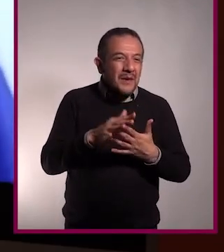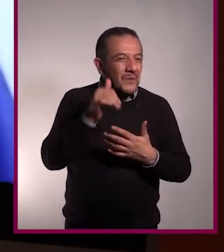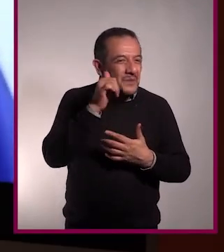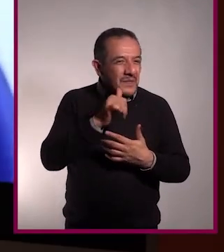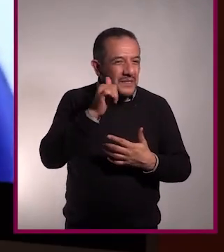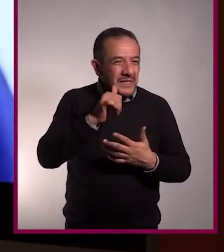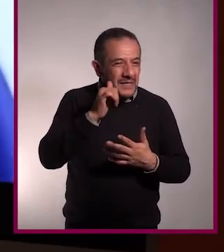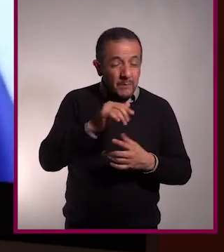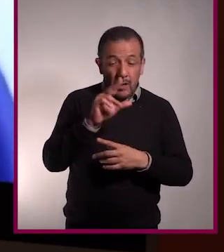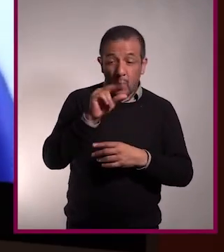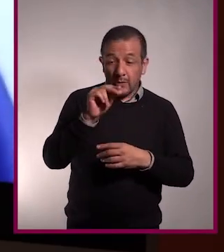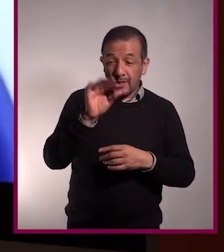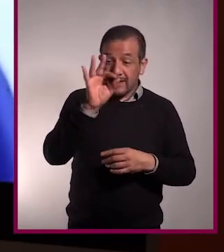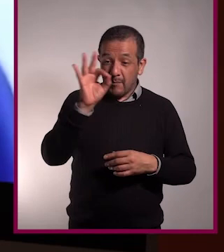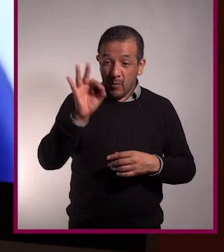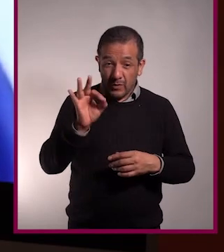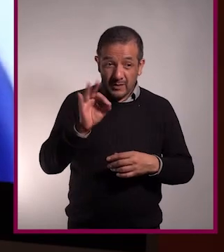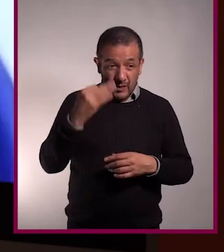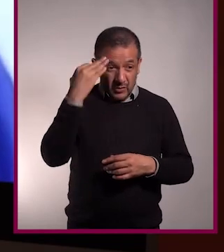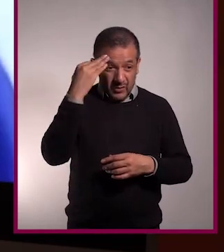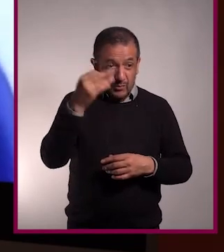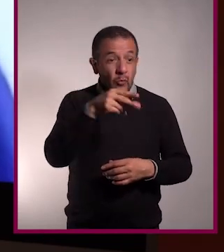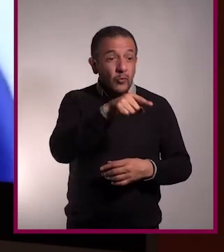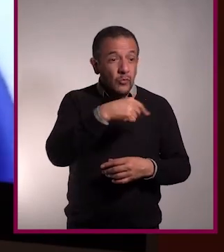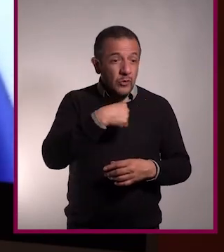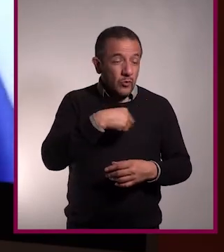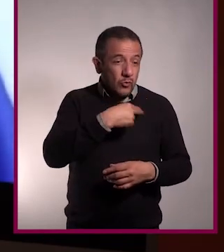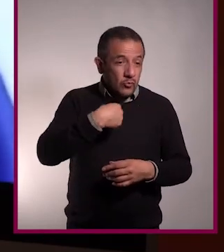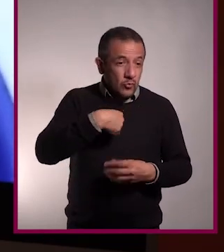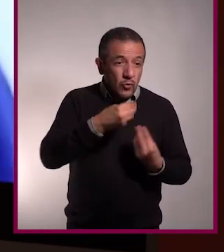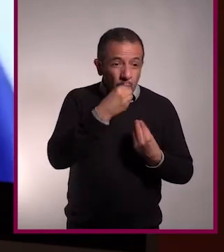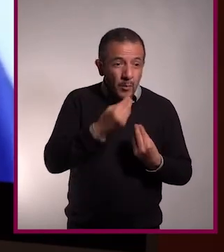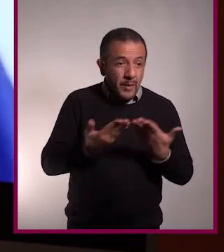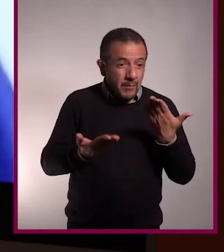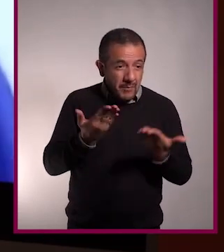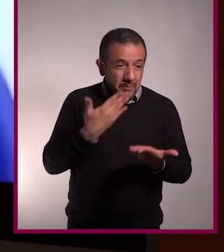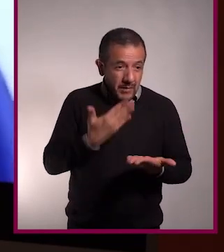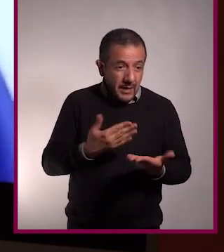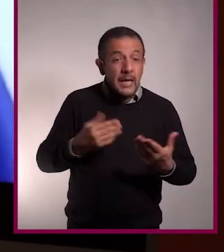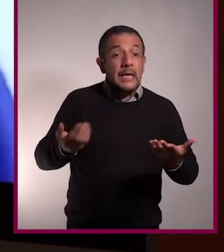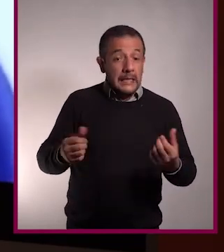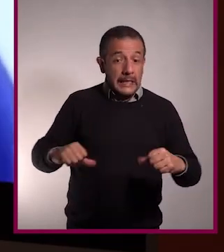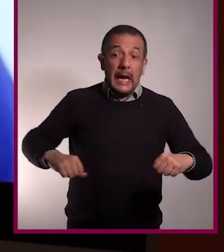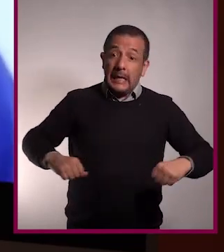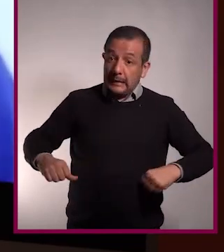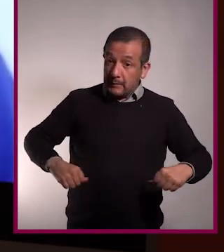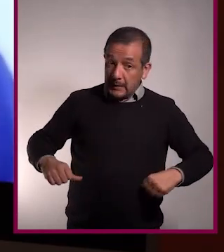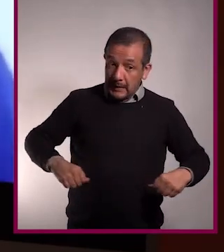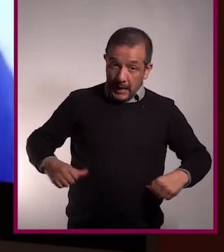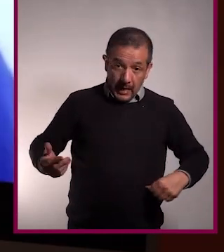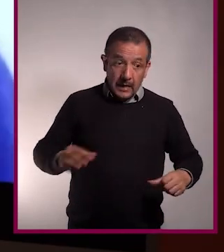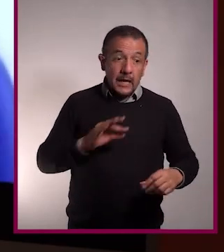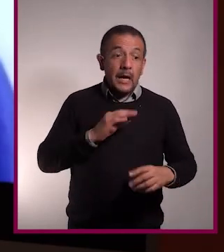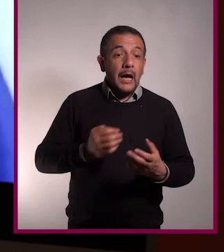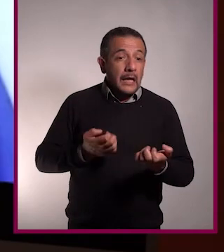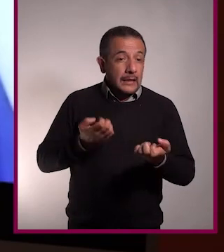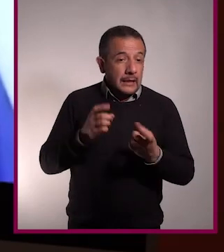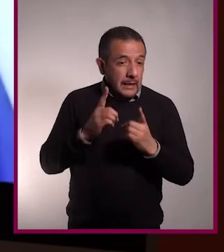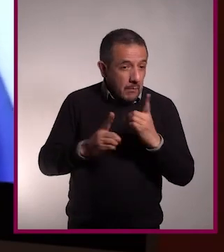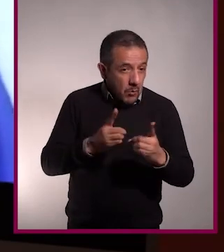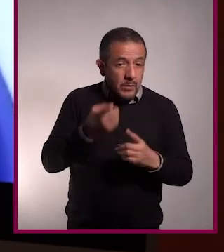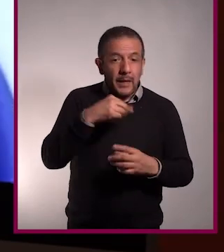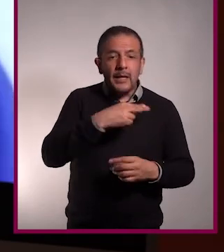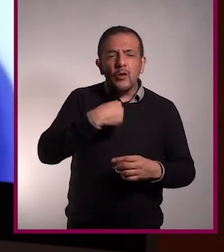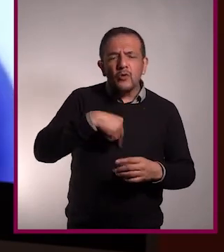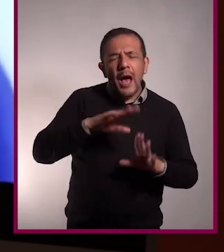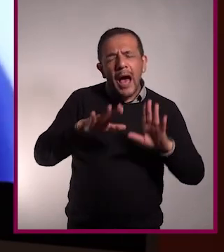el mayor tiempo posible, el 80% del tiempo, tengamos una dieta balanceada, hagamos actividad física y pensar que esto es como